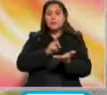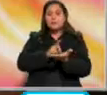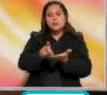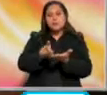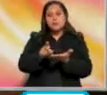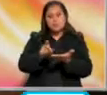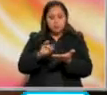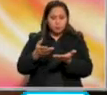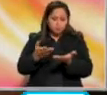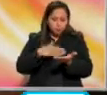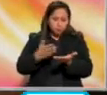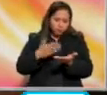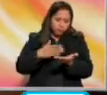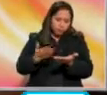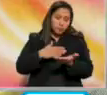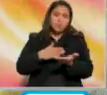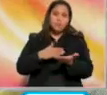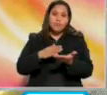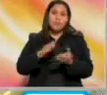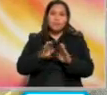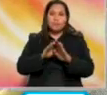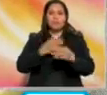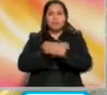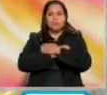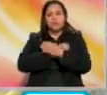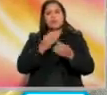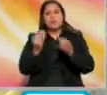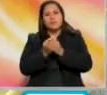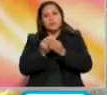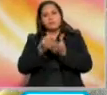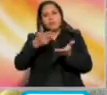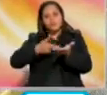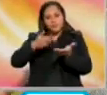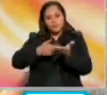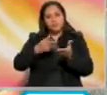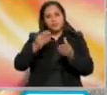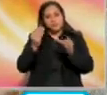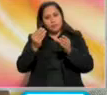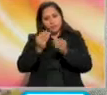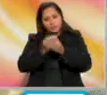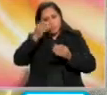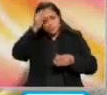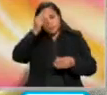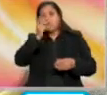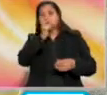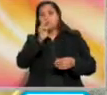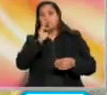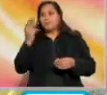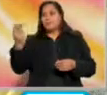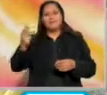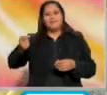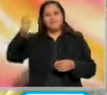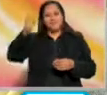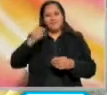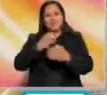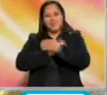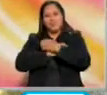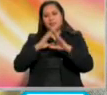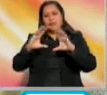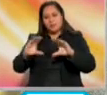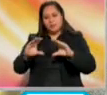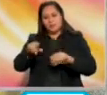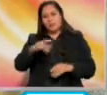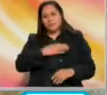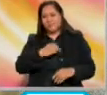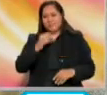en ejercicio a través de la educación, de los cursos, de los talleres. Y papá y mamá somos los educadores de nuestros hijos. Así y su es.